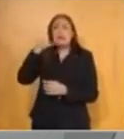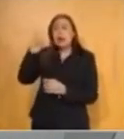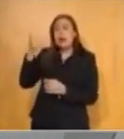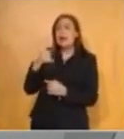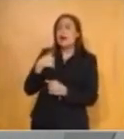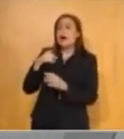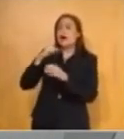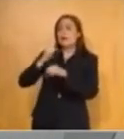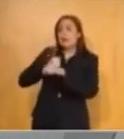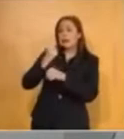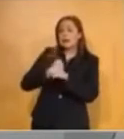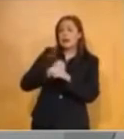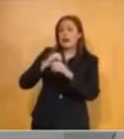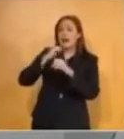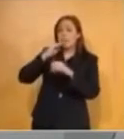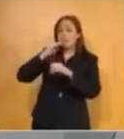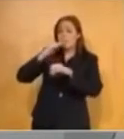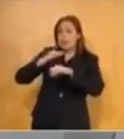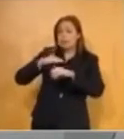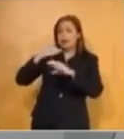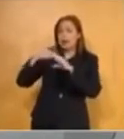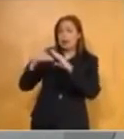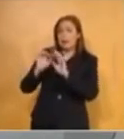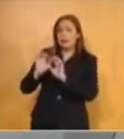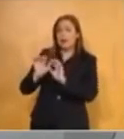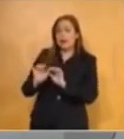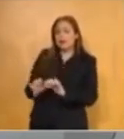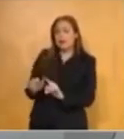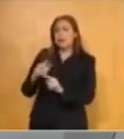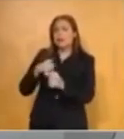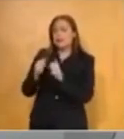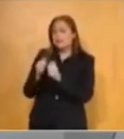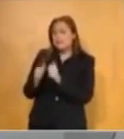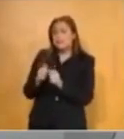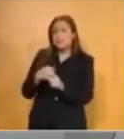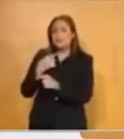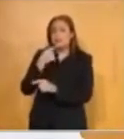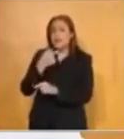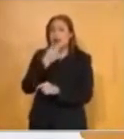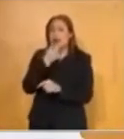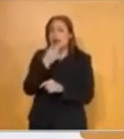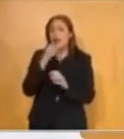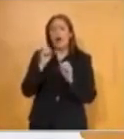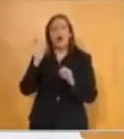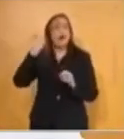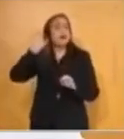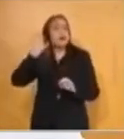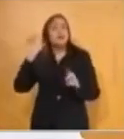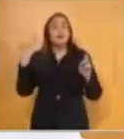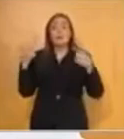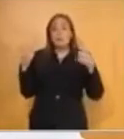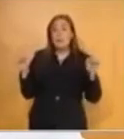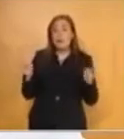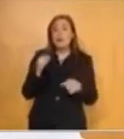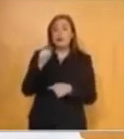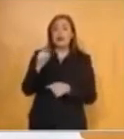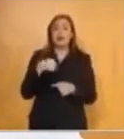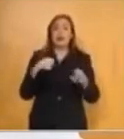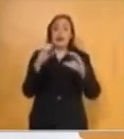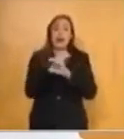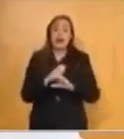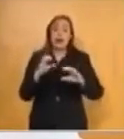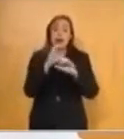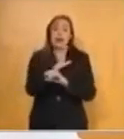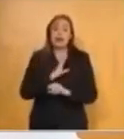mandarles mensajes escritos o bien escuchar música, buscar en internet la letra de la canción que te gusta, tu canción favorita